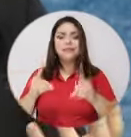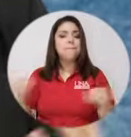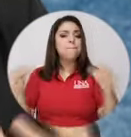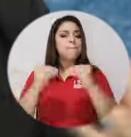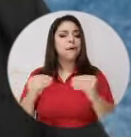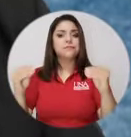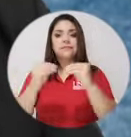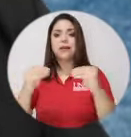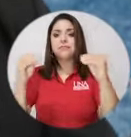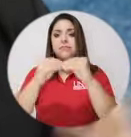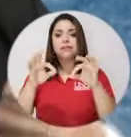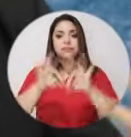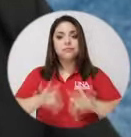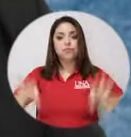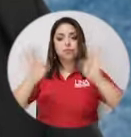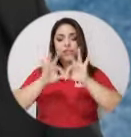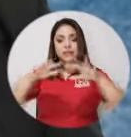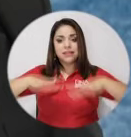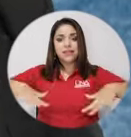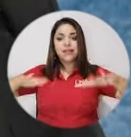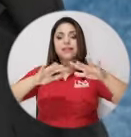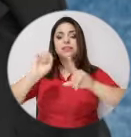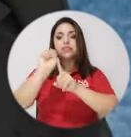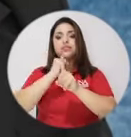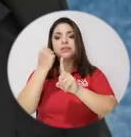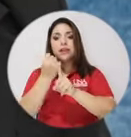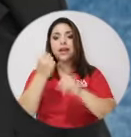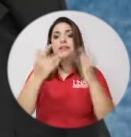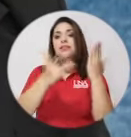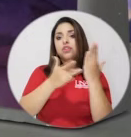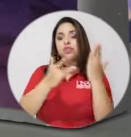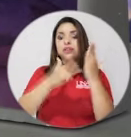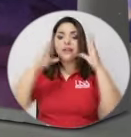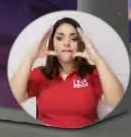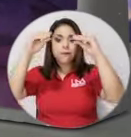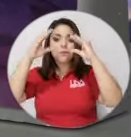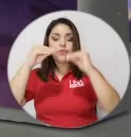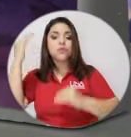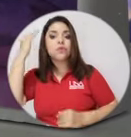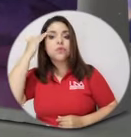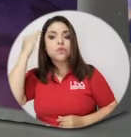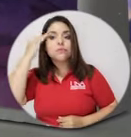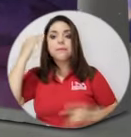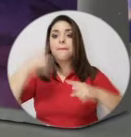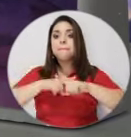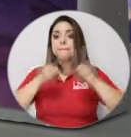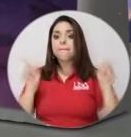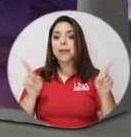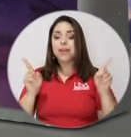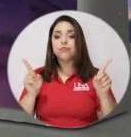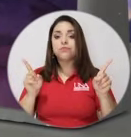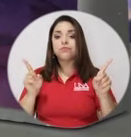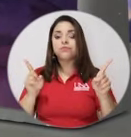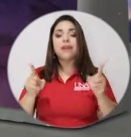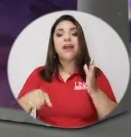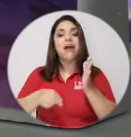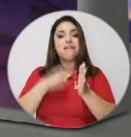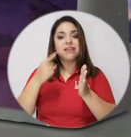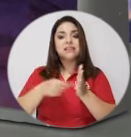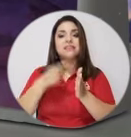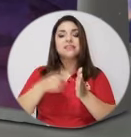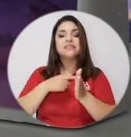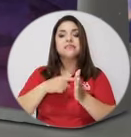más importante en esta sociedad de la tecnología, la información y el conocimiento, pero por otro lado, inhibimos las